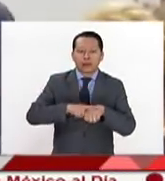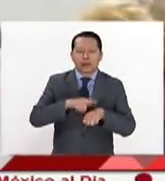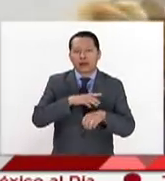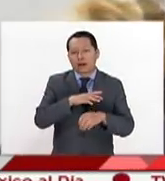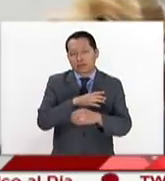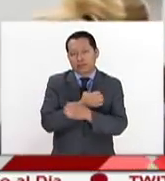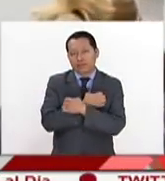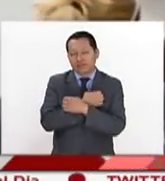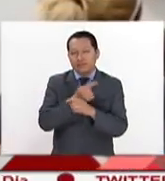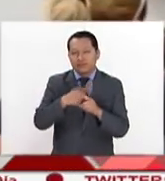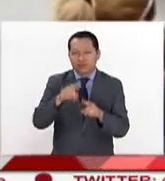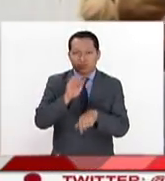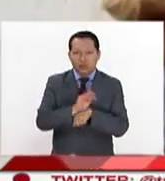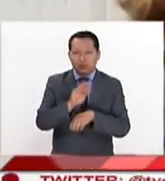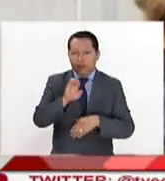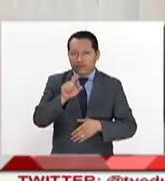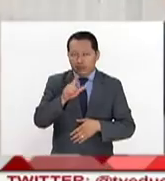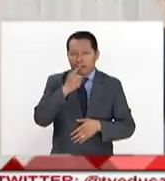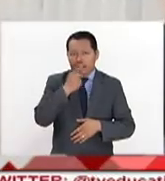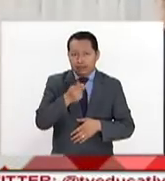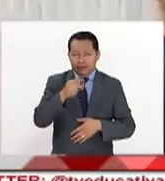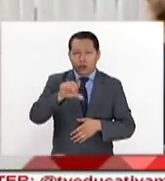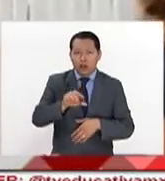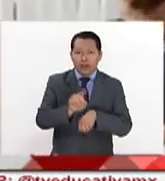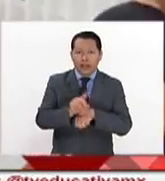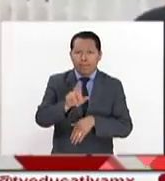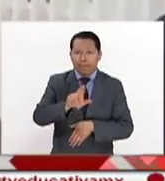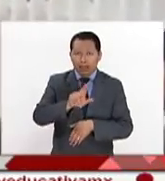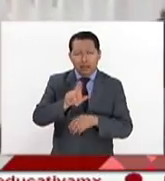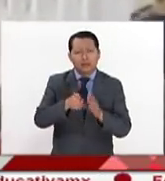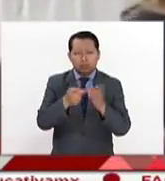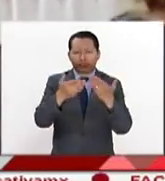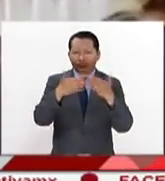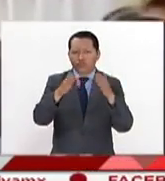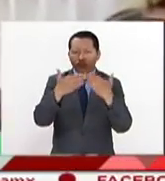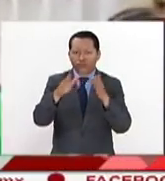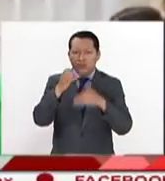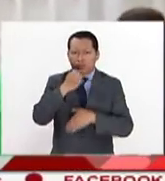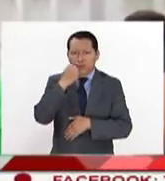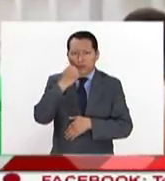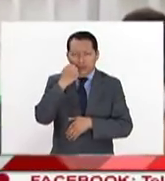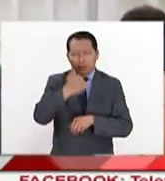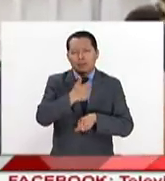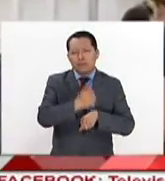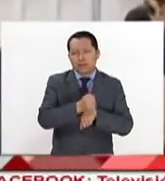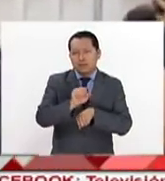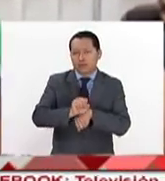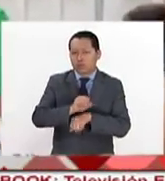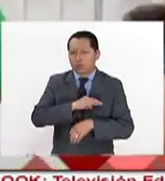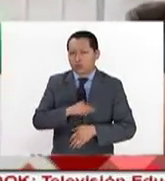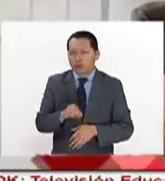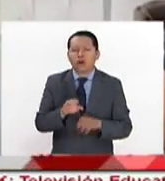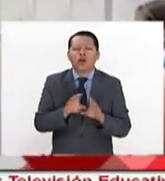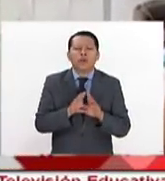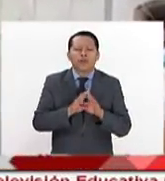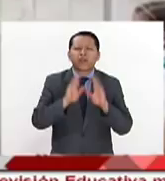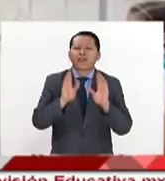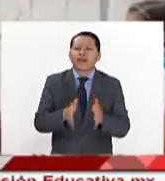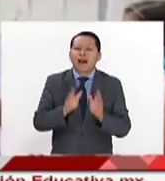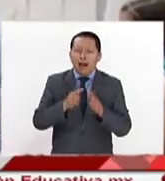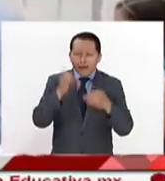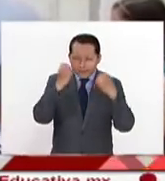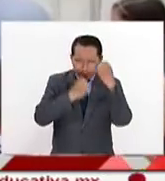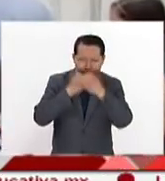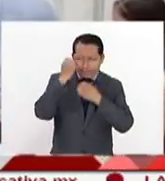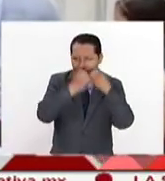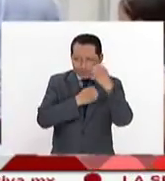Protección Civil informaron que este martes se reanudarán las clases en los planteles de nivel básico en el estado. Esto al concluir que no se